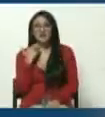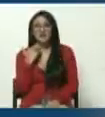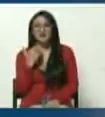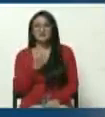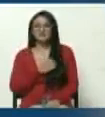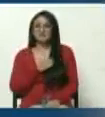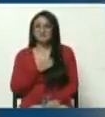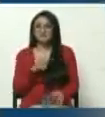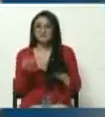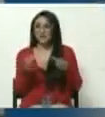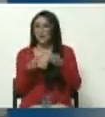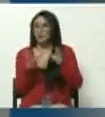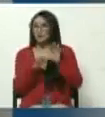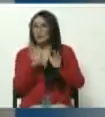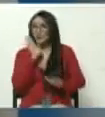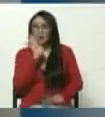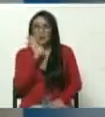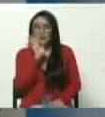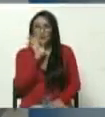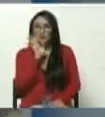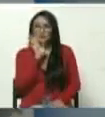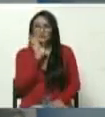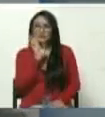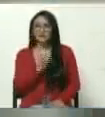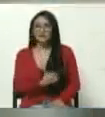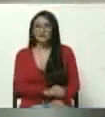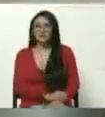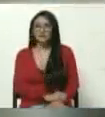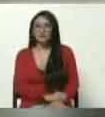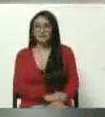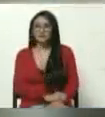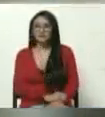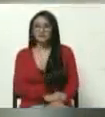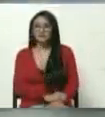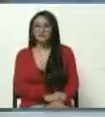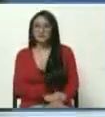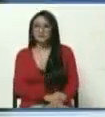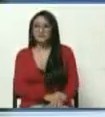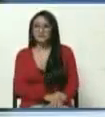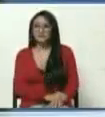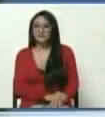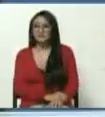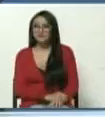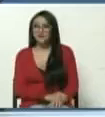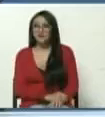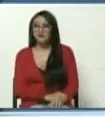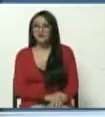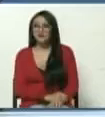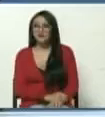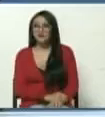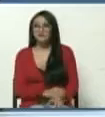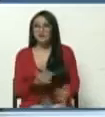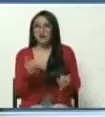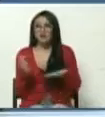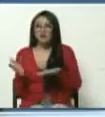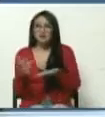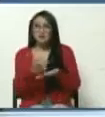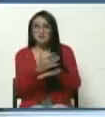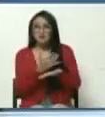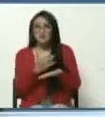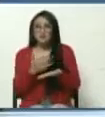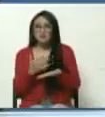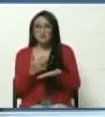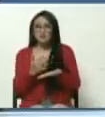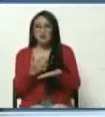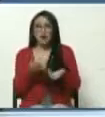trama corrupta, criminal, causa por los nuevos hallazgos que estamos recabando ahora que